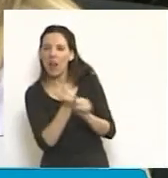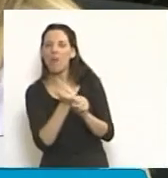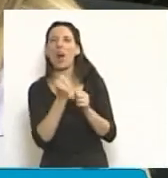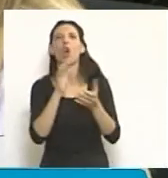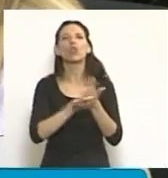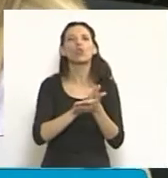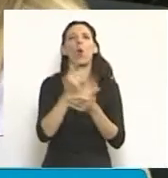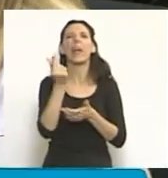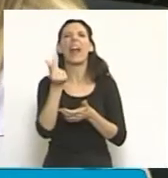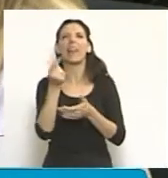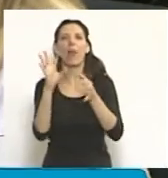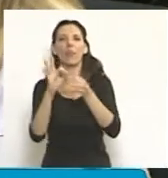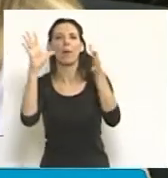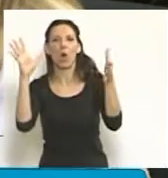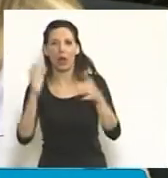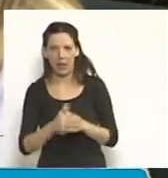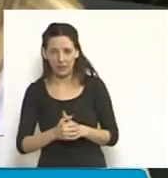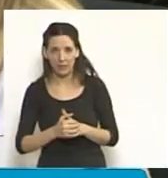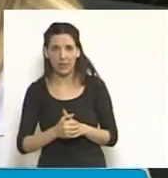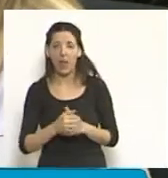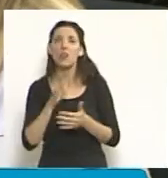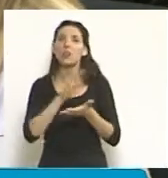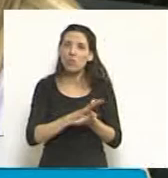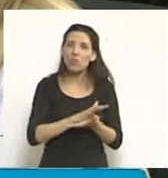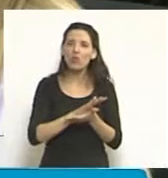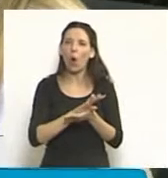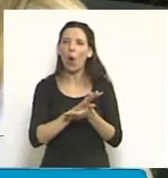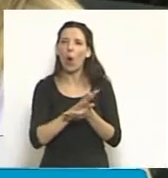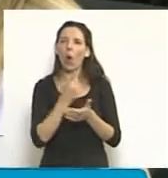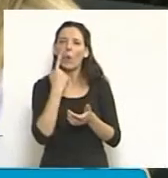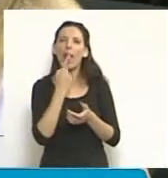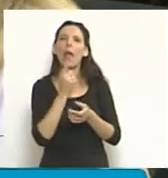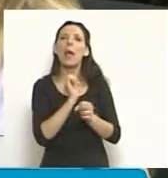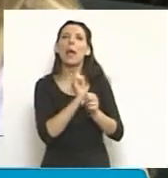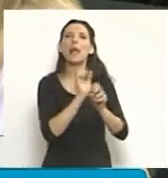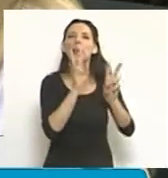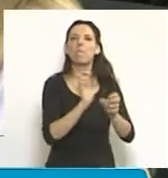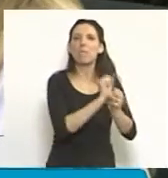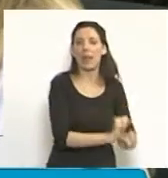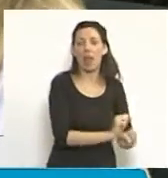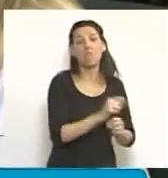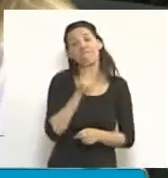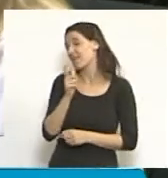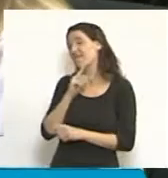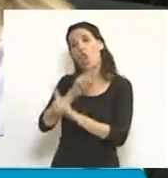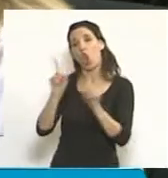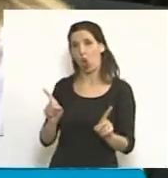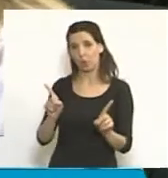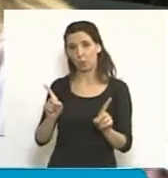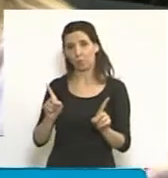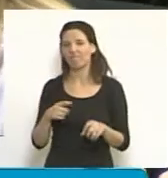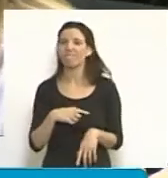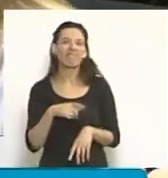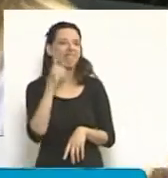de calidad democrática en el funcionamiento del sistema de persecución penal. Creemos que no. Creemos